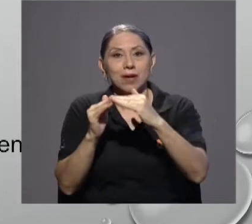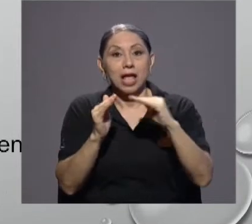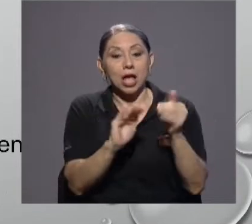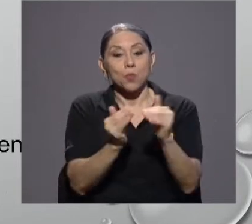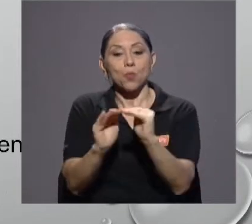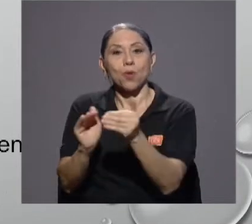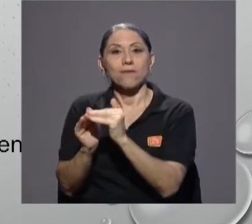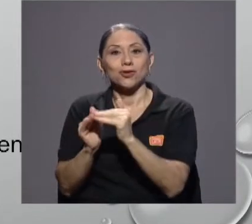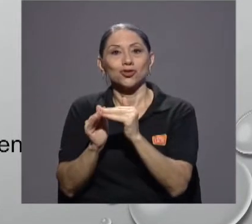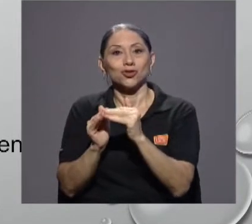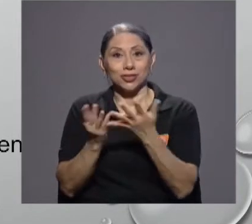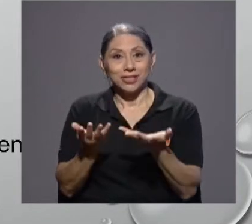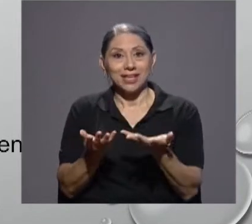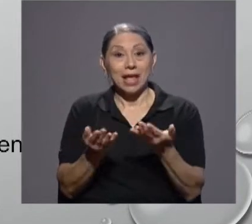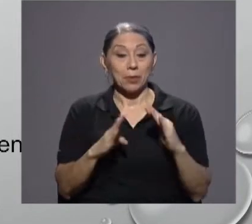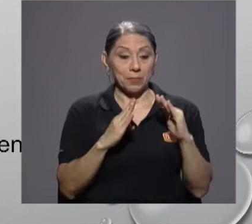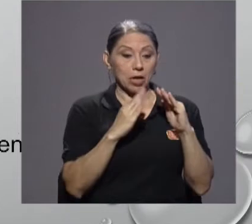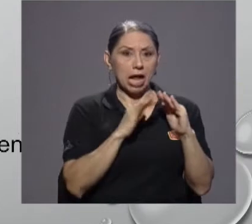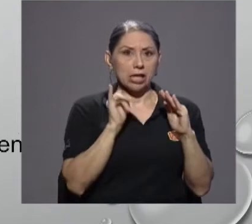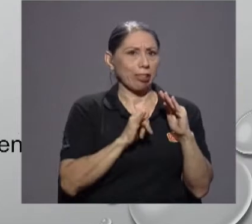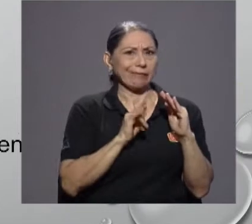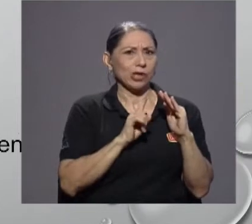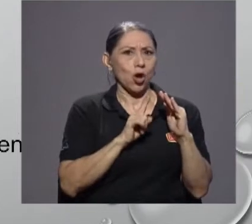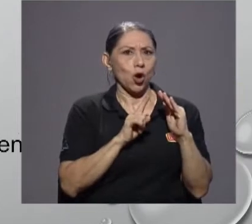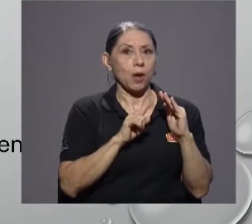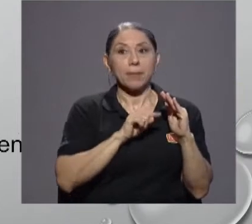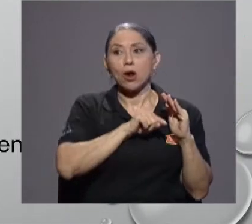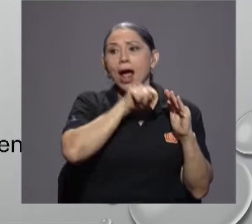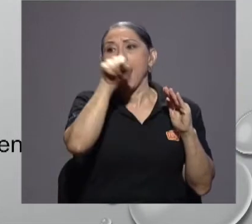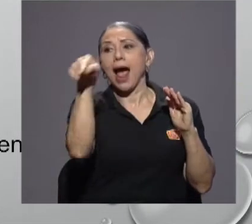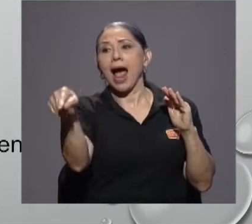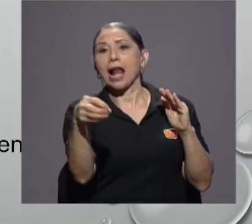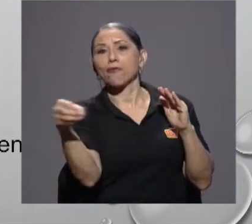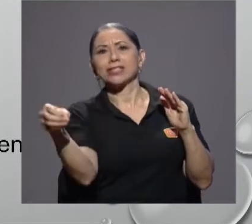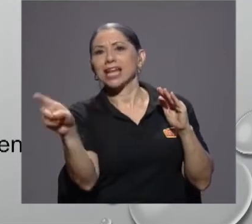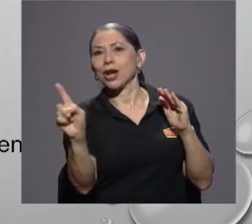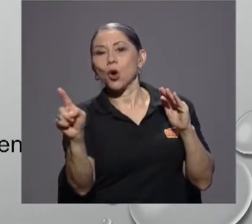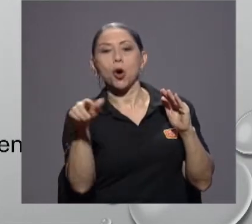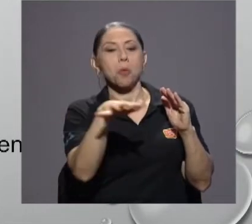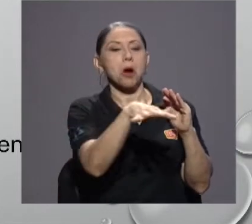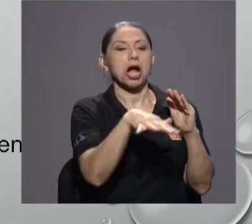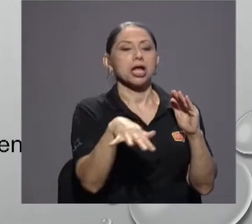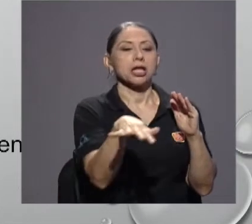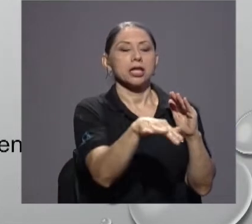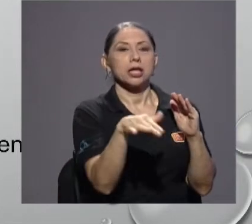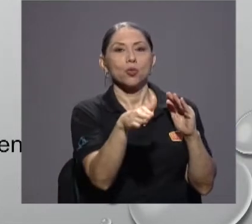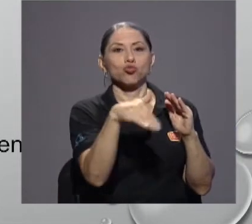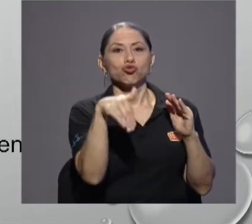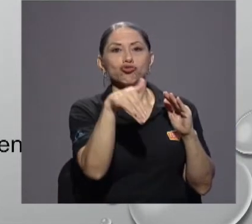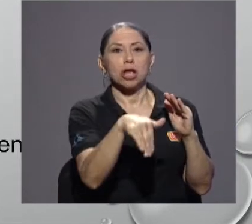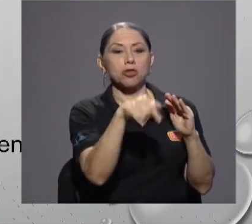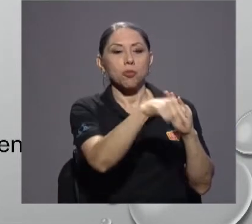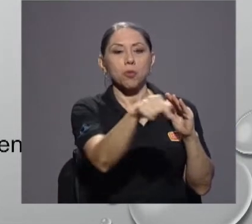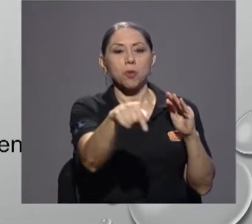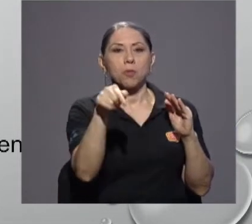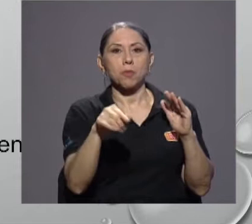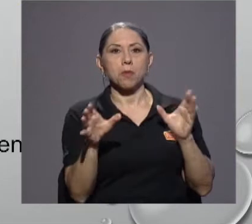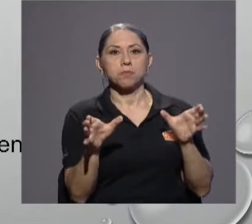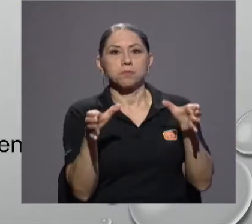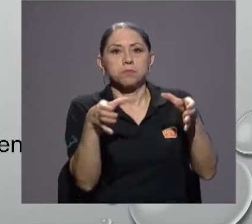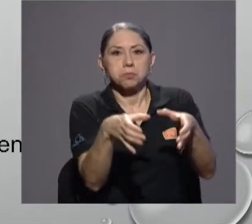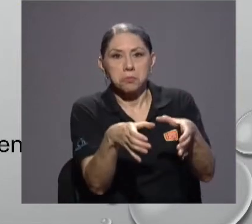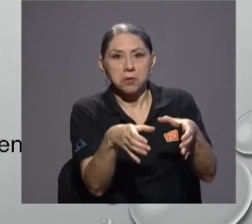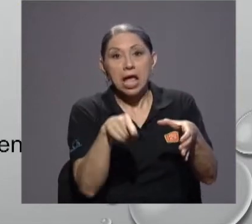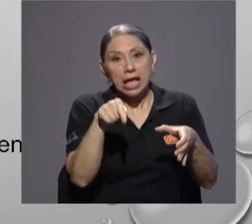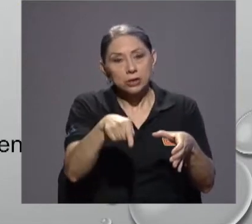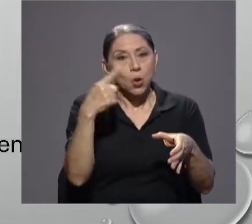pueda separarse de su casa, pero al mismo tiempo no ir a trabajar a la oficina, ¿verdad? Eso, por supuesto, hay que verlo con cuidado, pero eso se